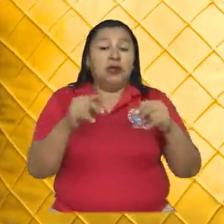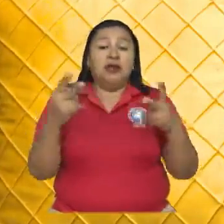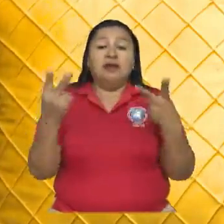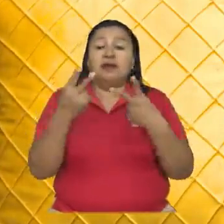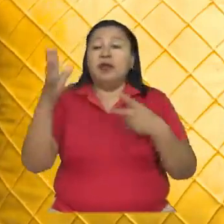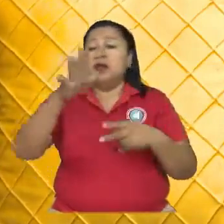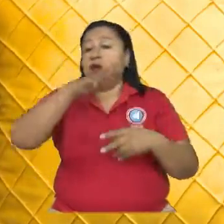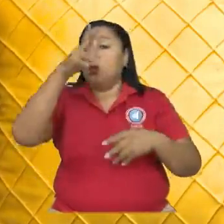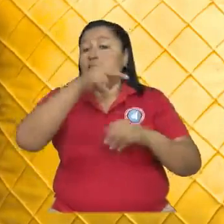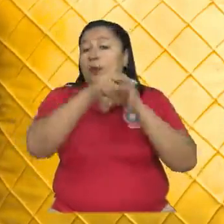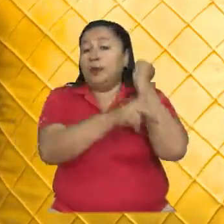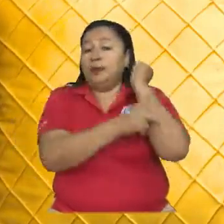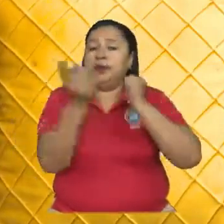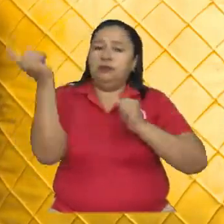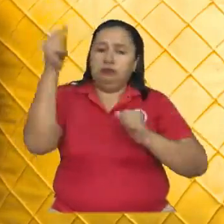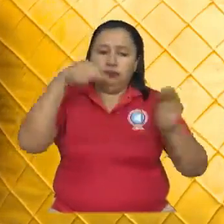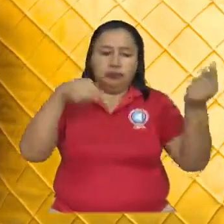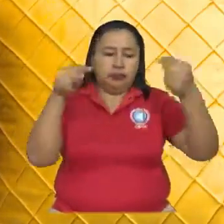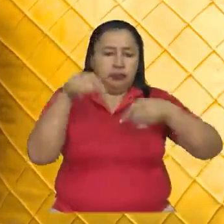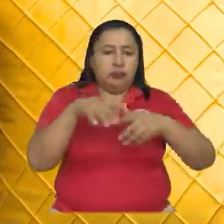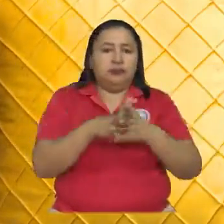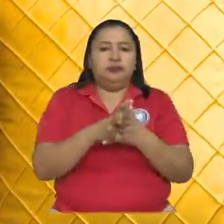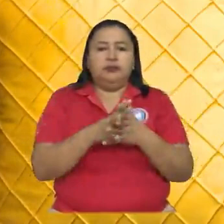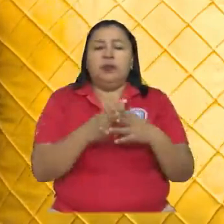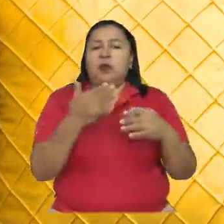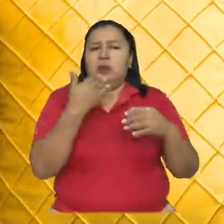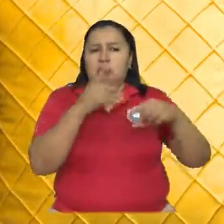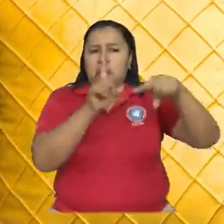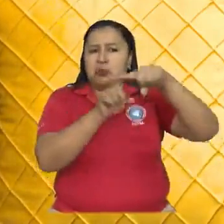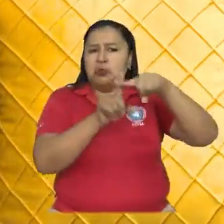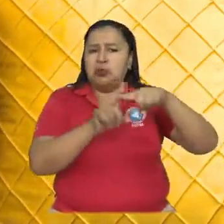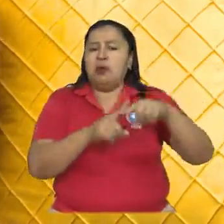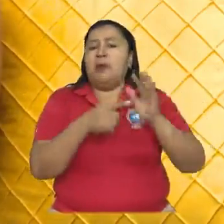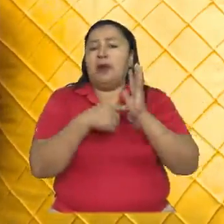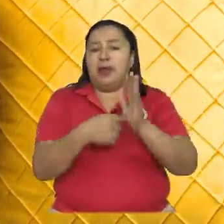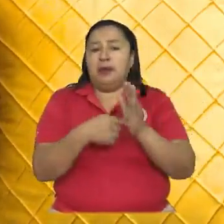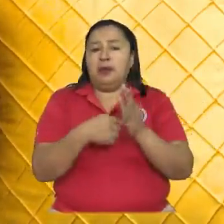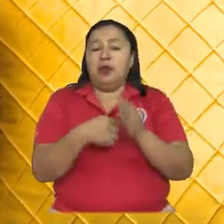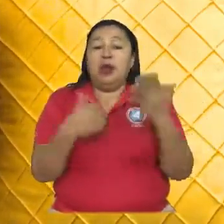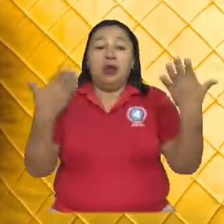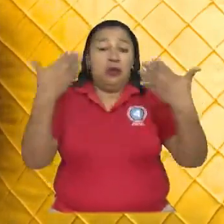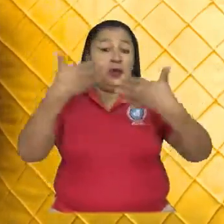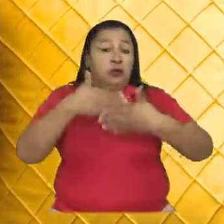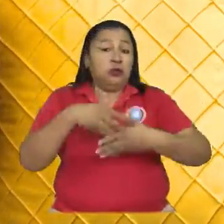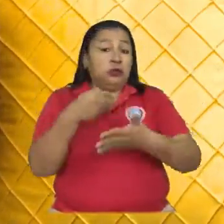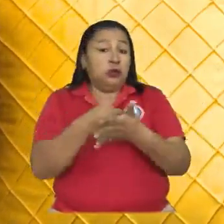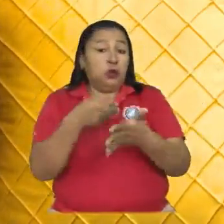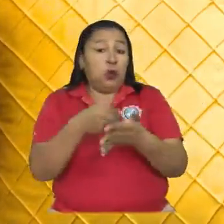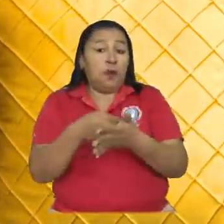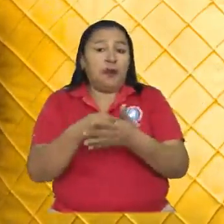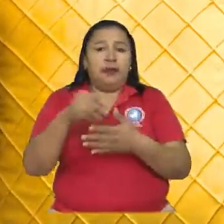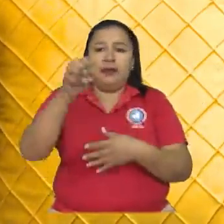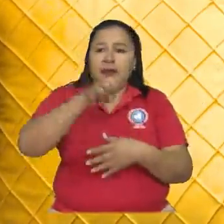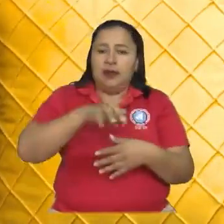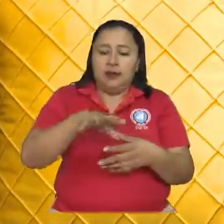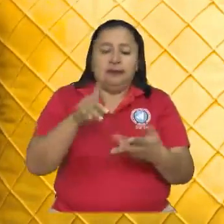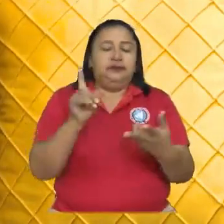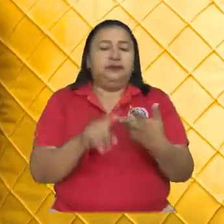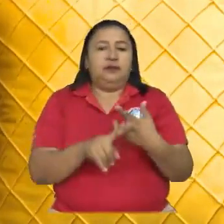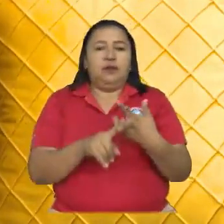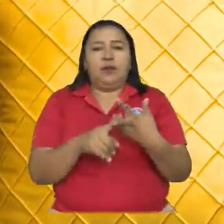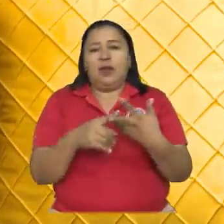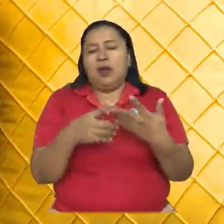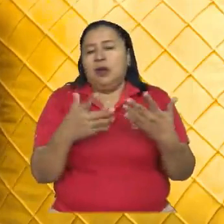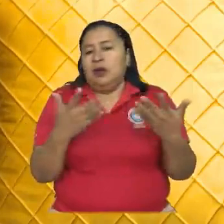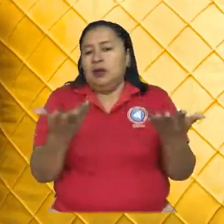exterior, ¿verdad? Muy positivo eventos, por ejemplo, como las noches de compras en Estelí,